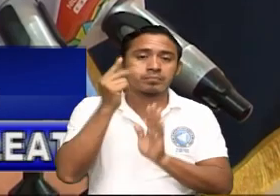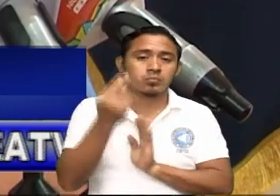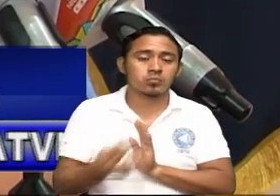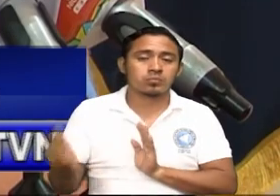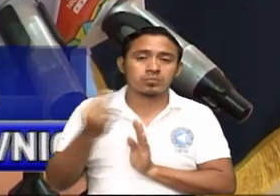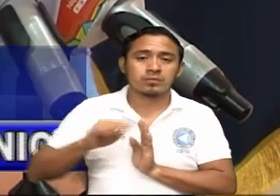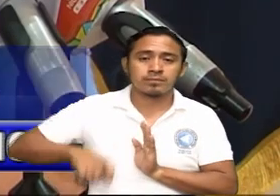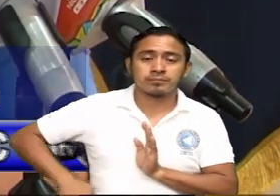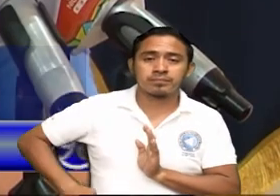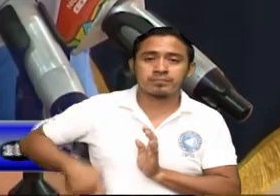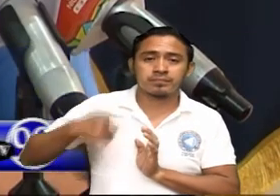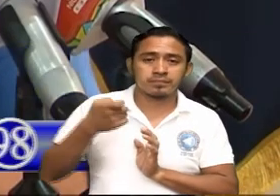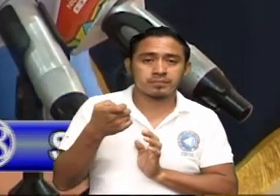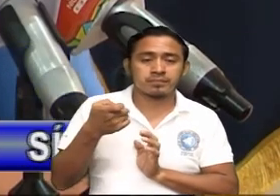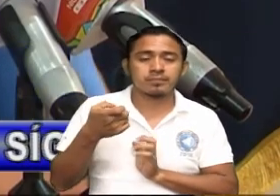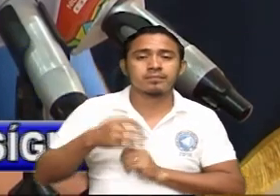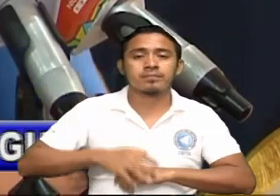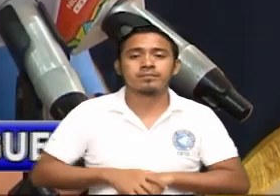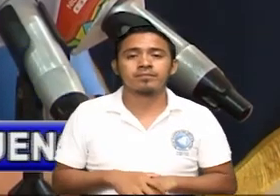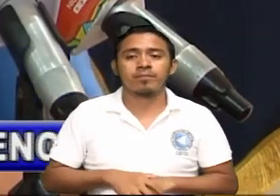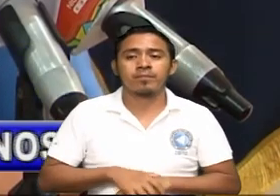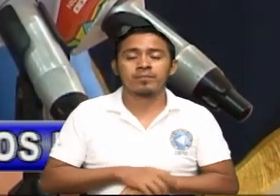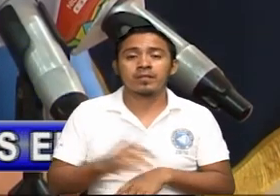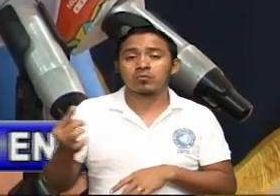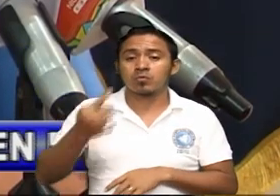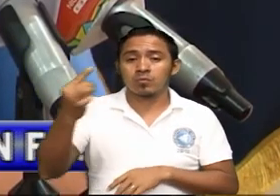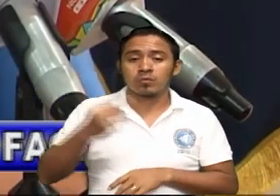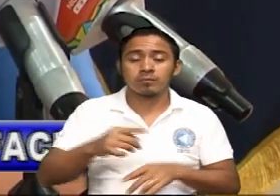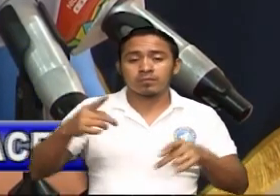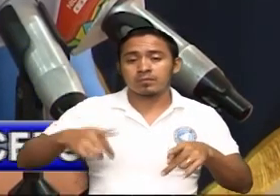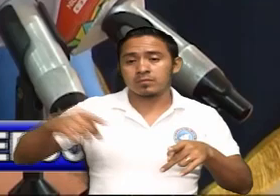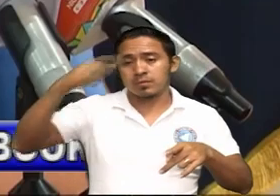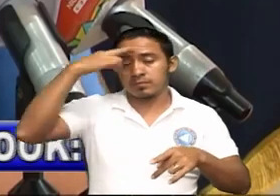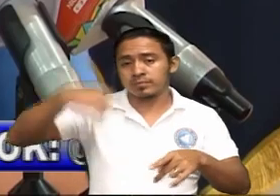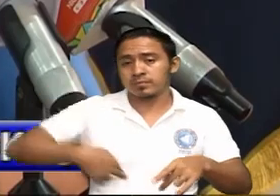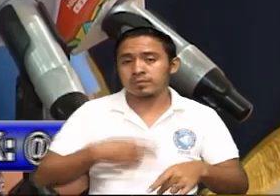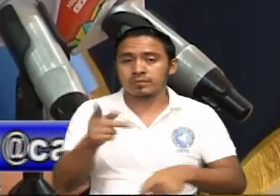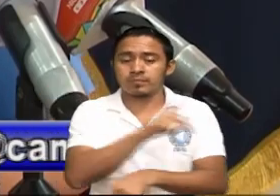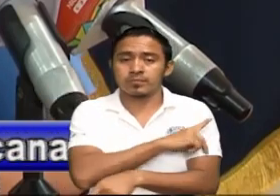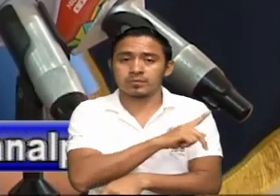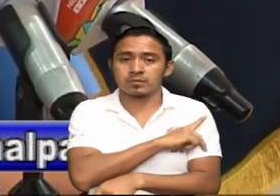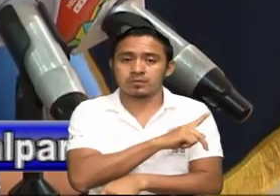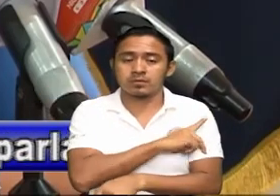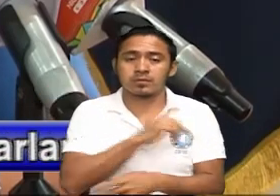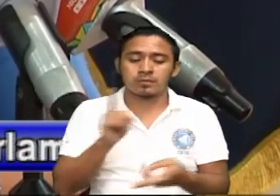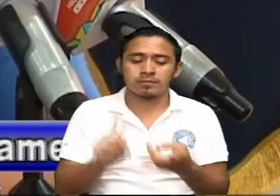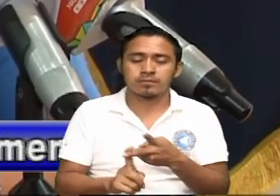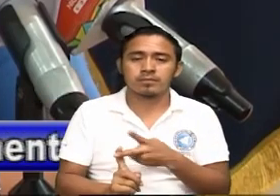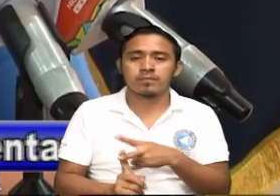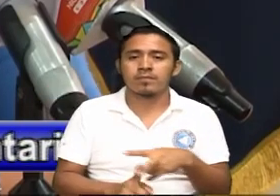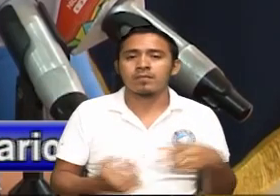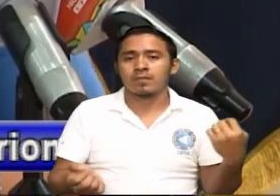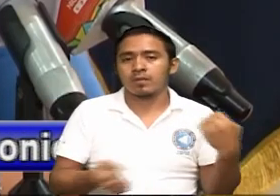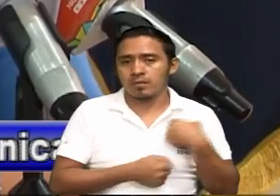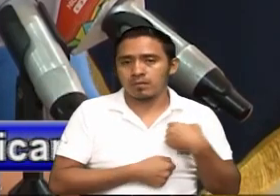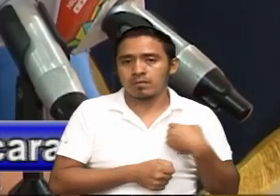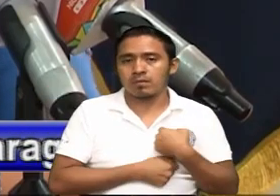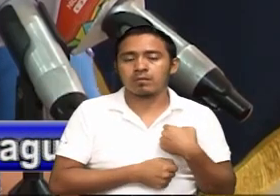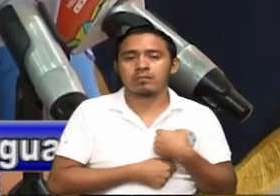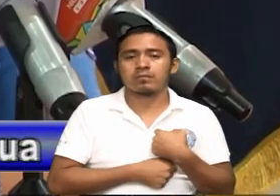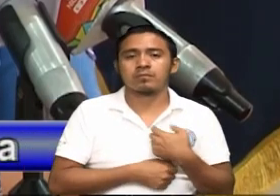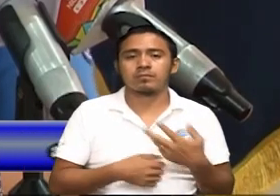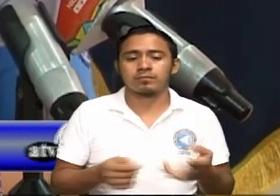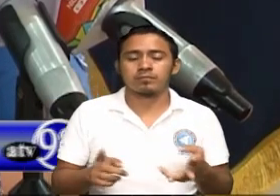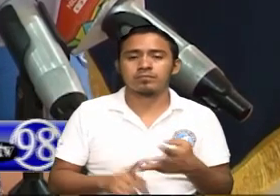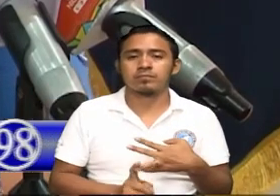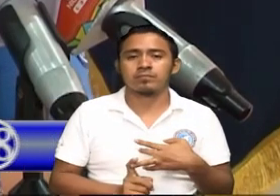portación de armas de fuego, exceptuando a las autoridades de la Policía Nacional,